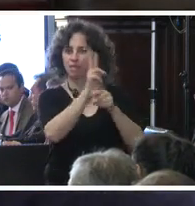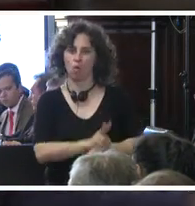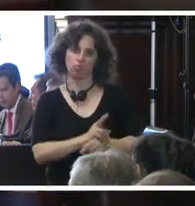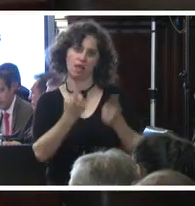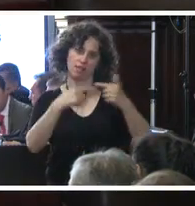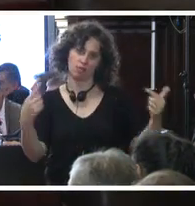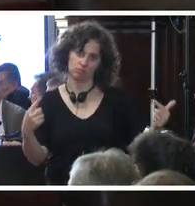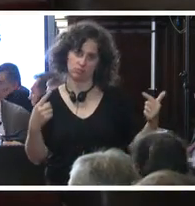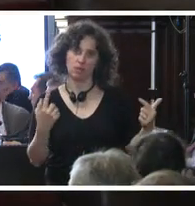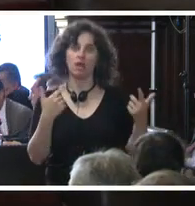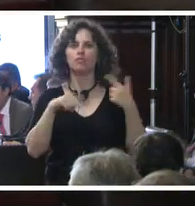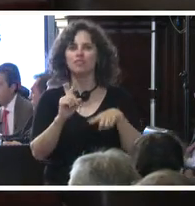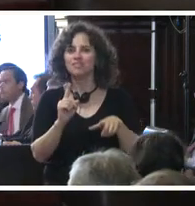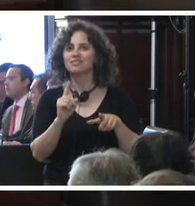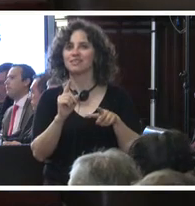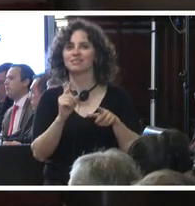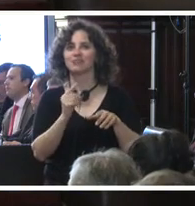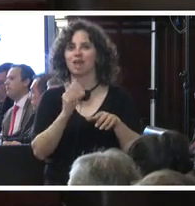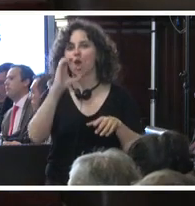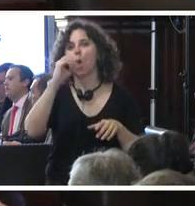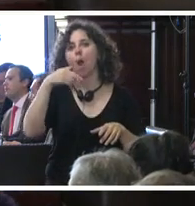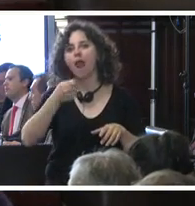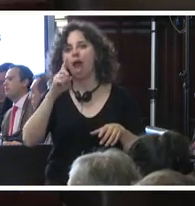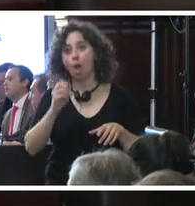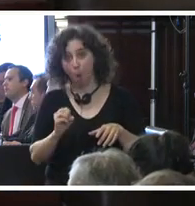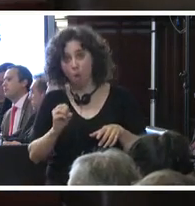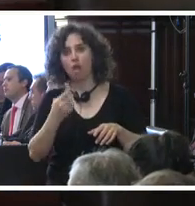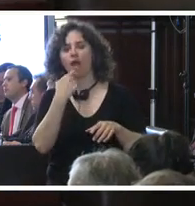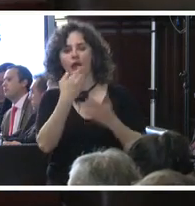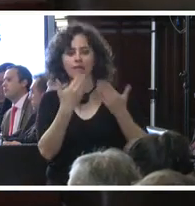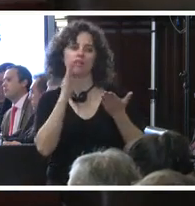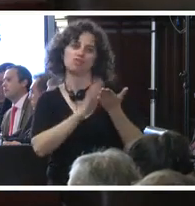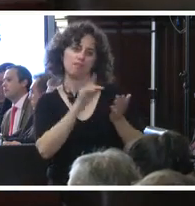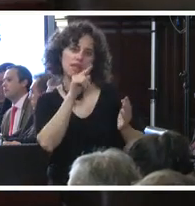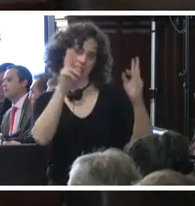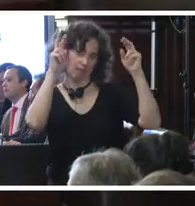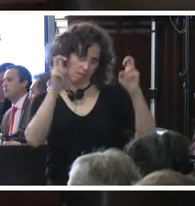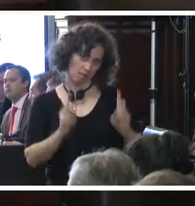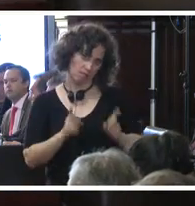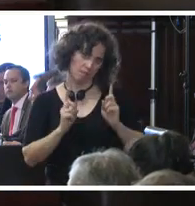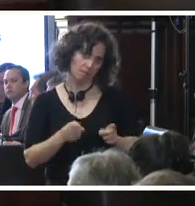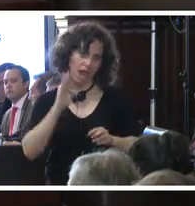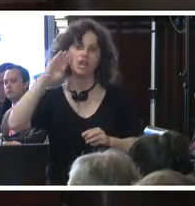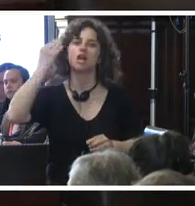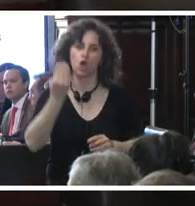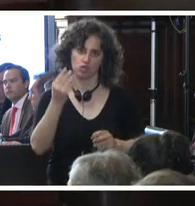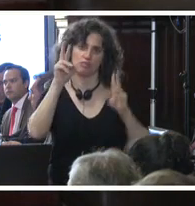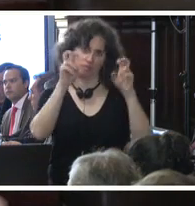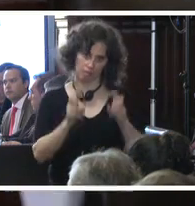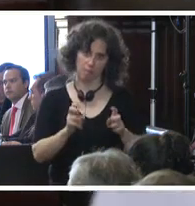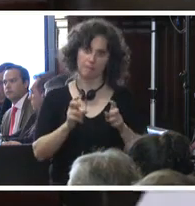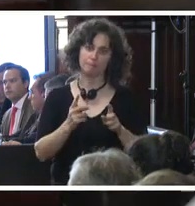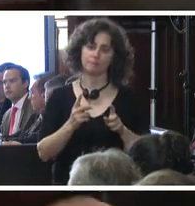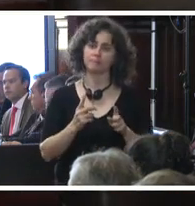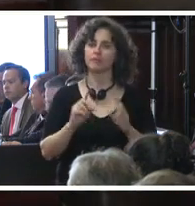estas. O sea, la misma CONAGO refiere casi un grupo beligerante en la comisión de estos delitos. Quiero nada